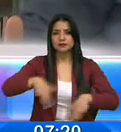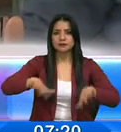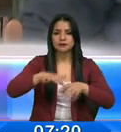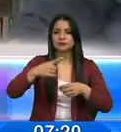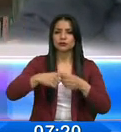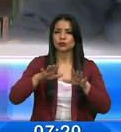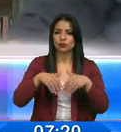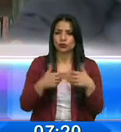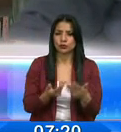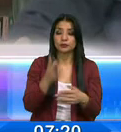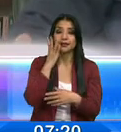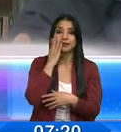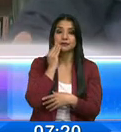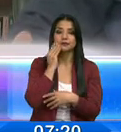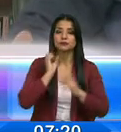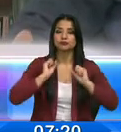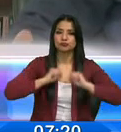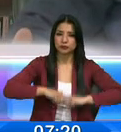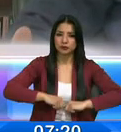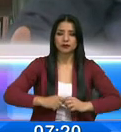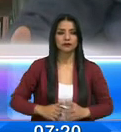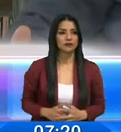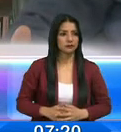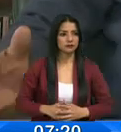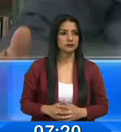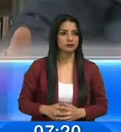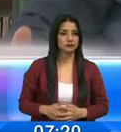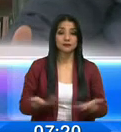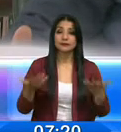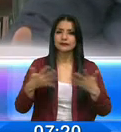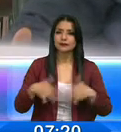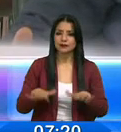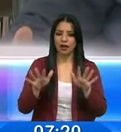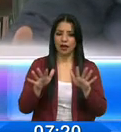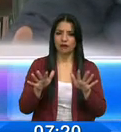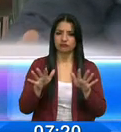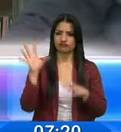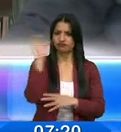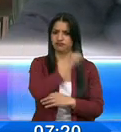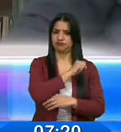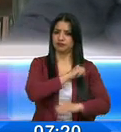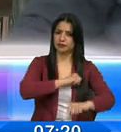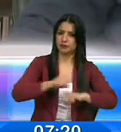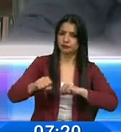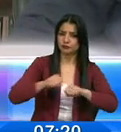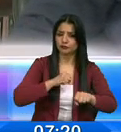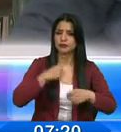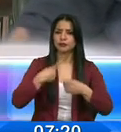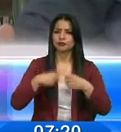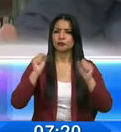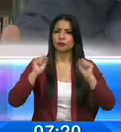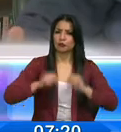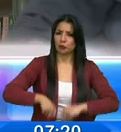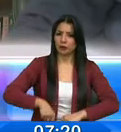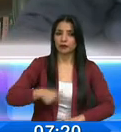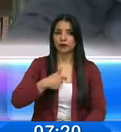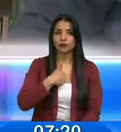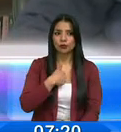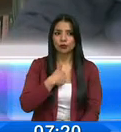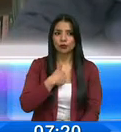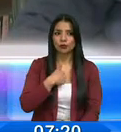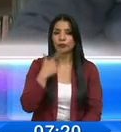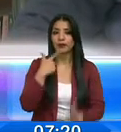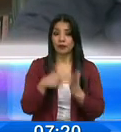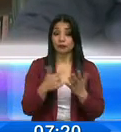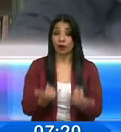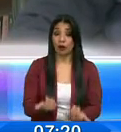con experiencia, alguien que ya haya tenido éxito en la gestión de la ciudad. No estamos, y hoy menos